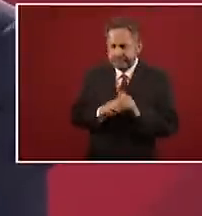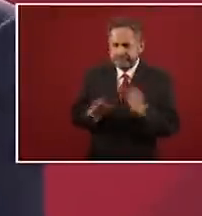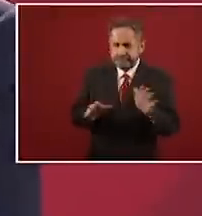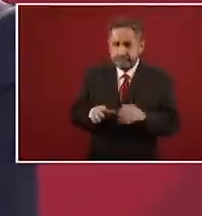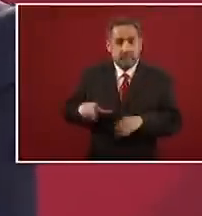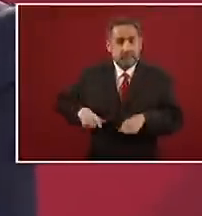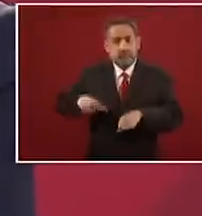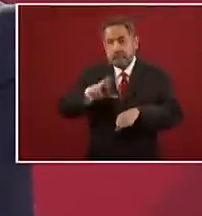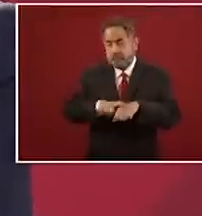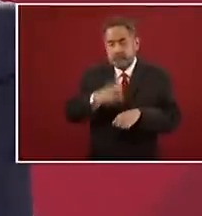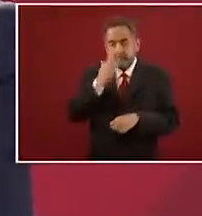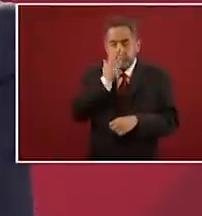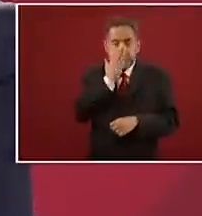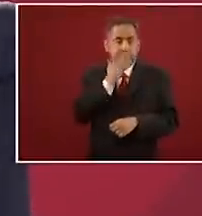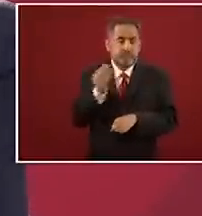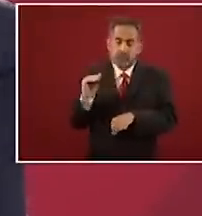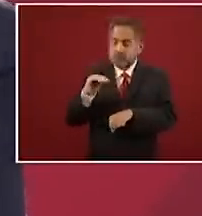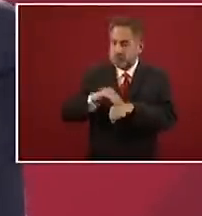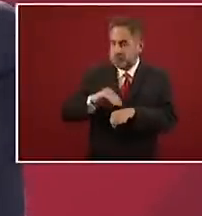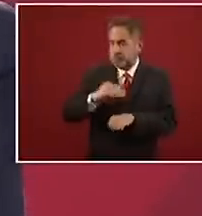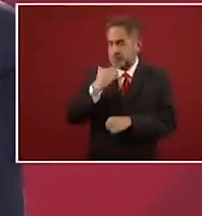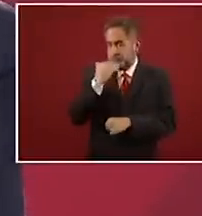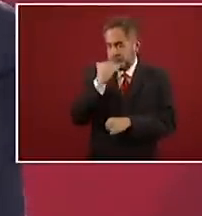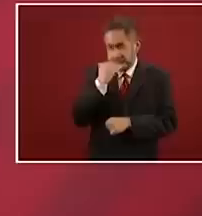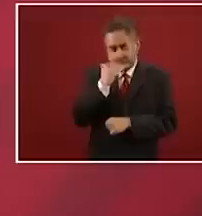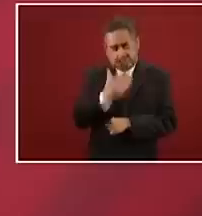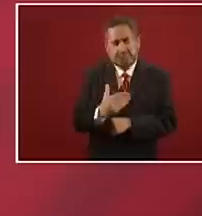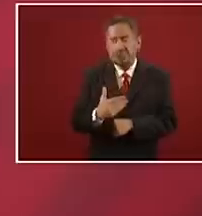Los gobernadores se han portado muy bien,